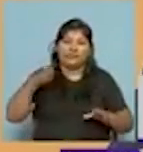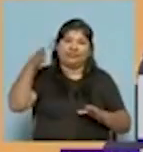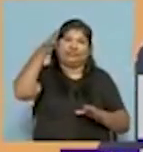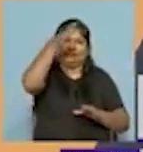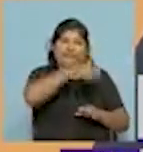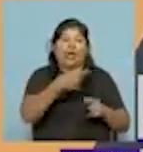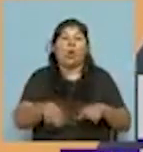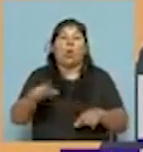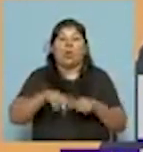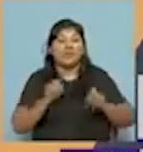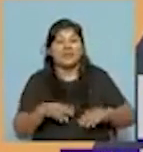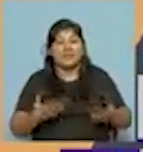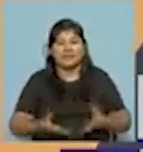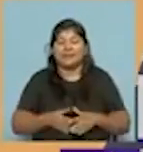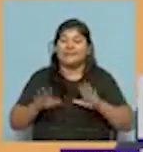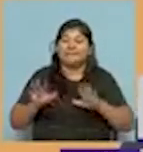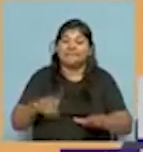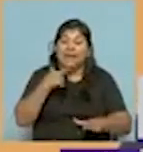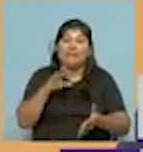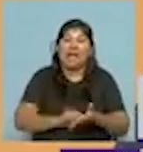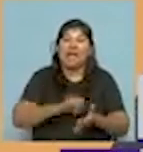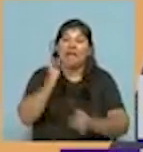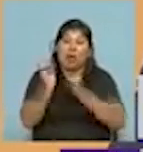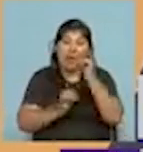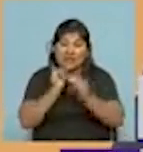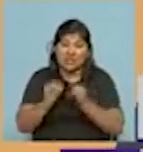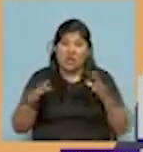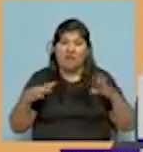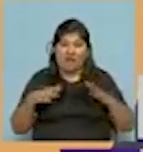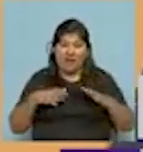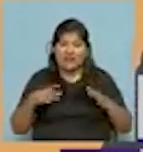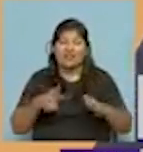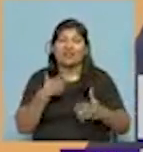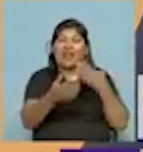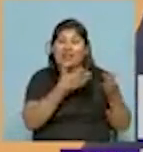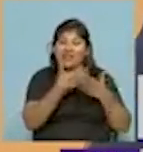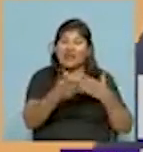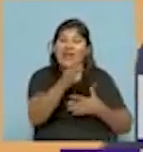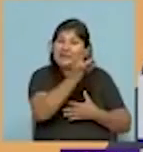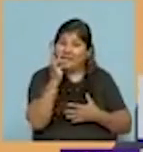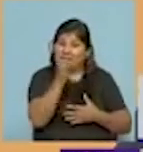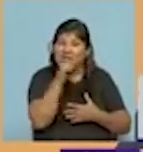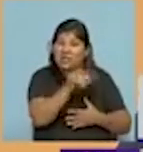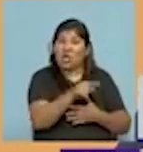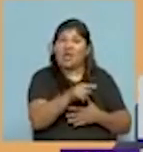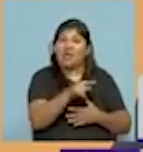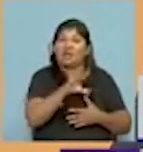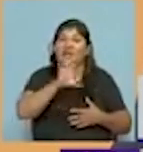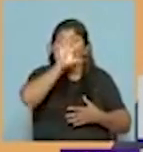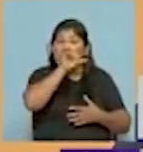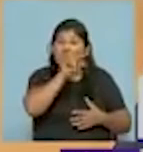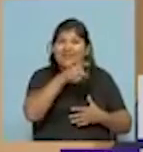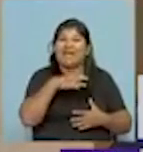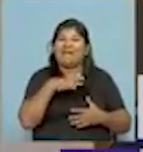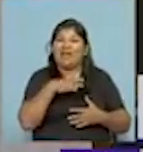no te podría dar una información muy concreta digamos todavía no he charlado con el director de esa institución digamos pero